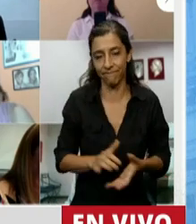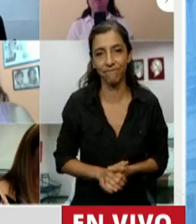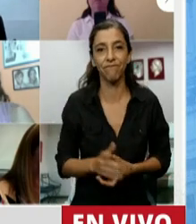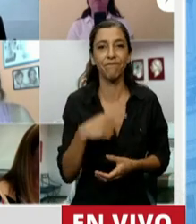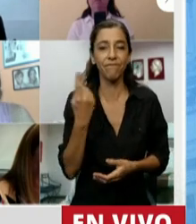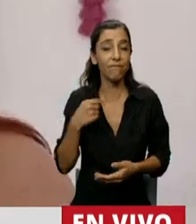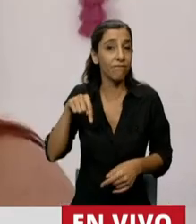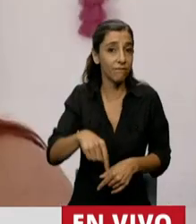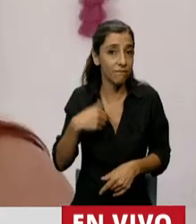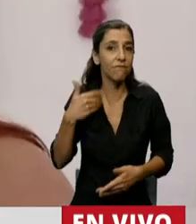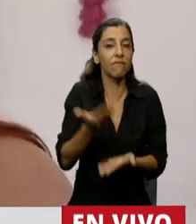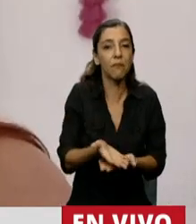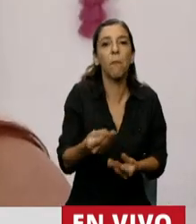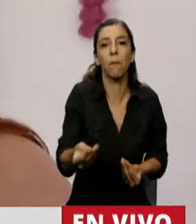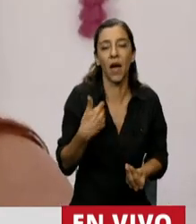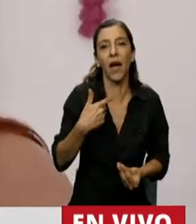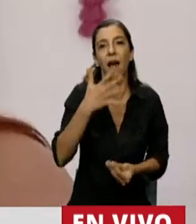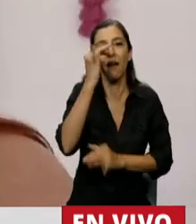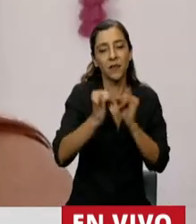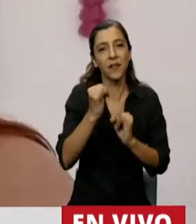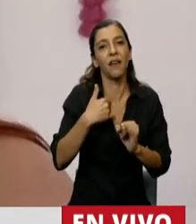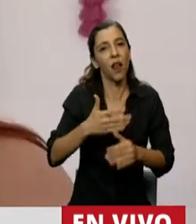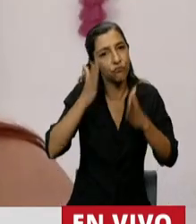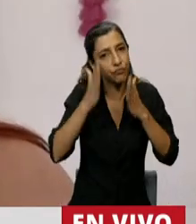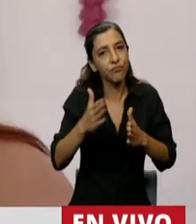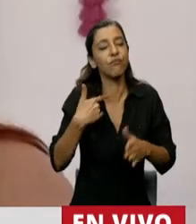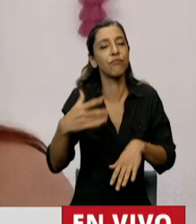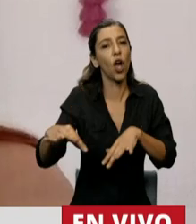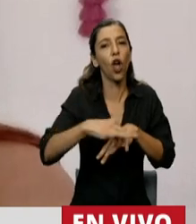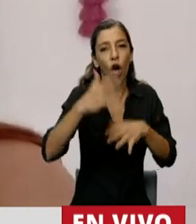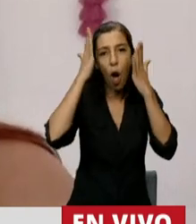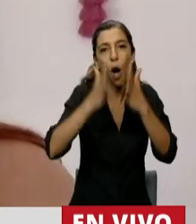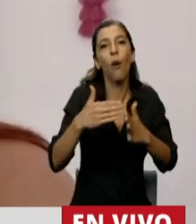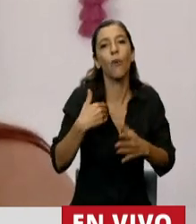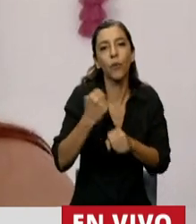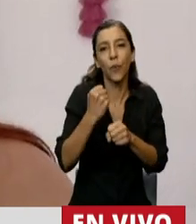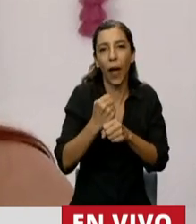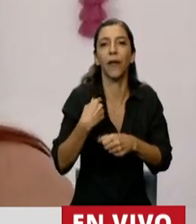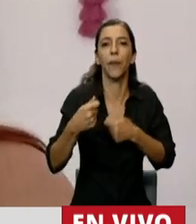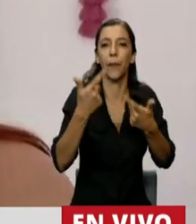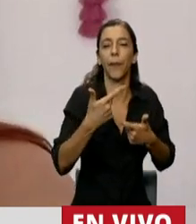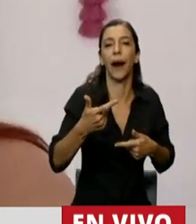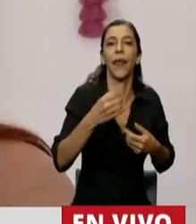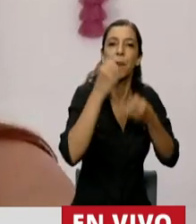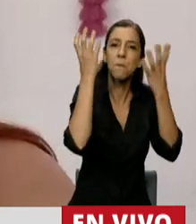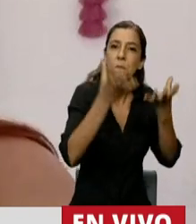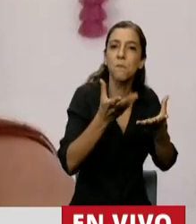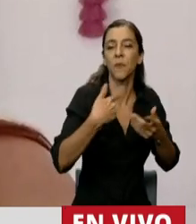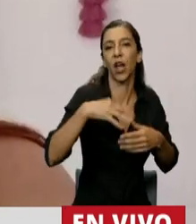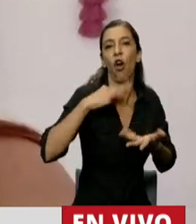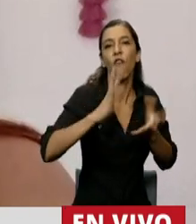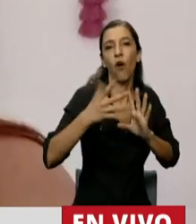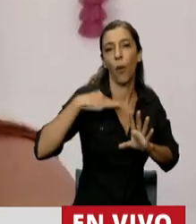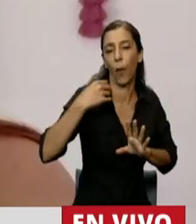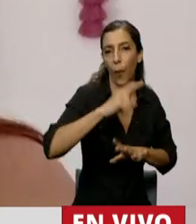venimos a ratificar nuestro compromiso con el mejoramiento de las condiciones de vida de los jubilados y de las jubiladas, que no son una variable